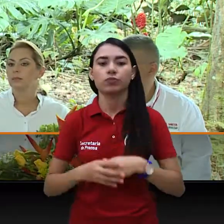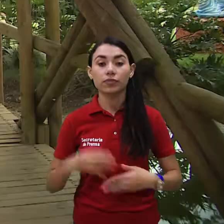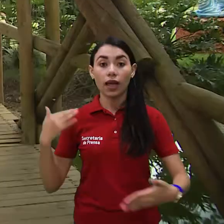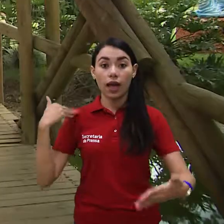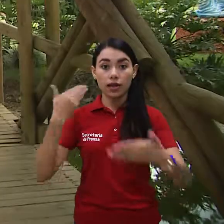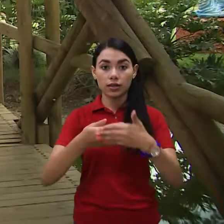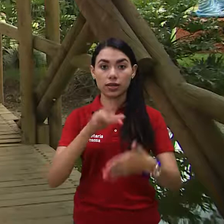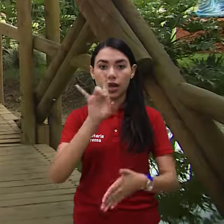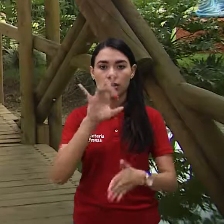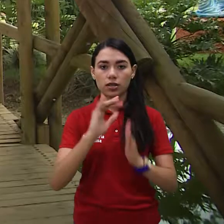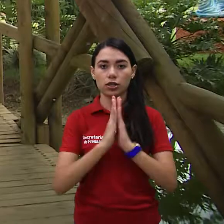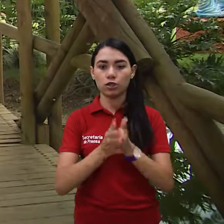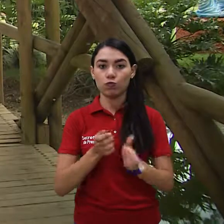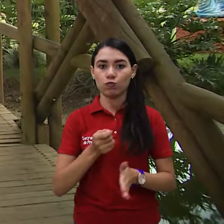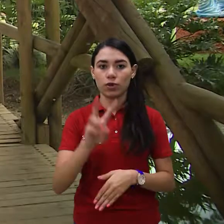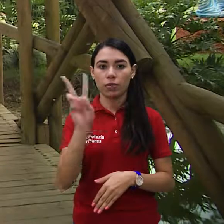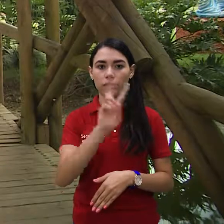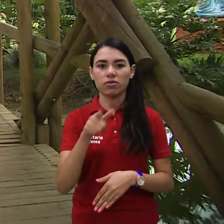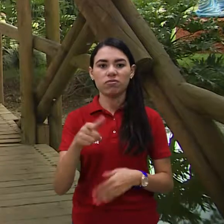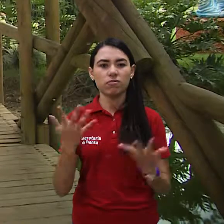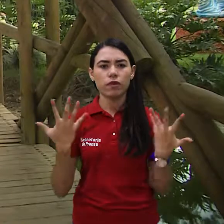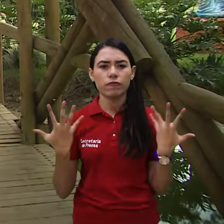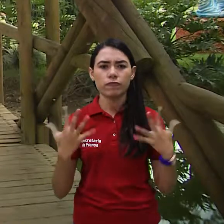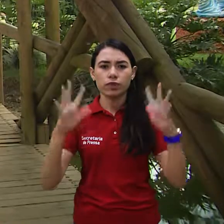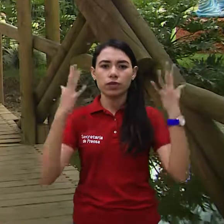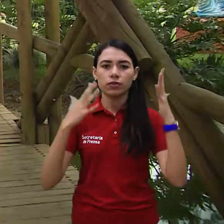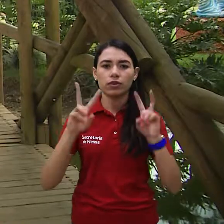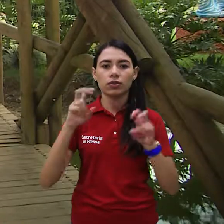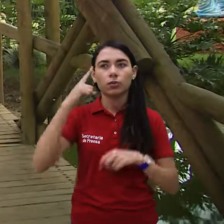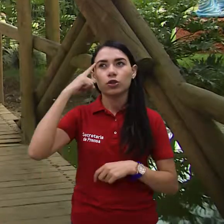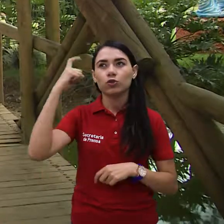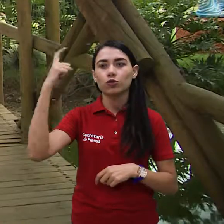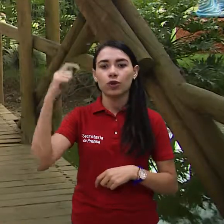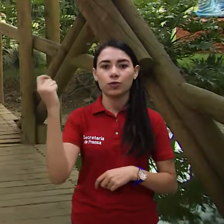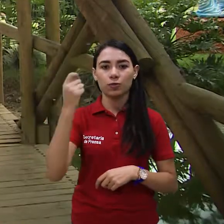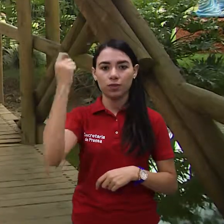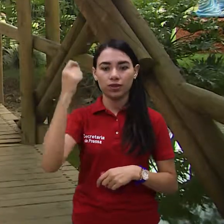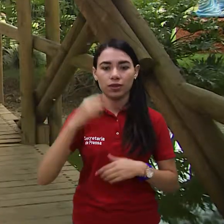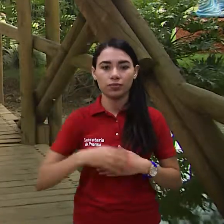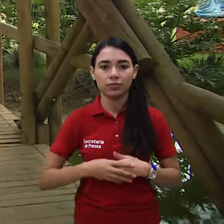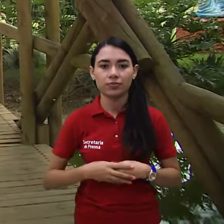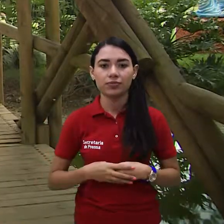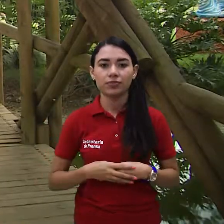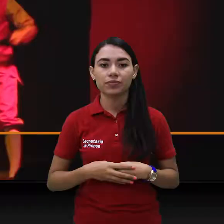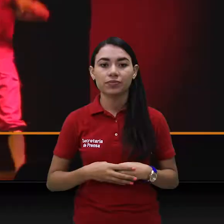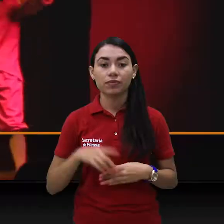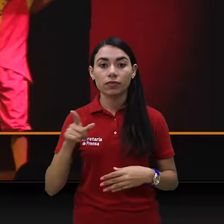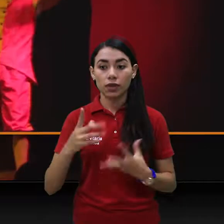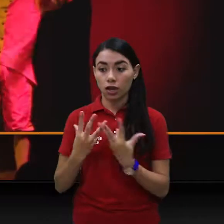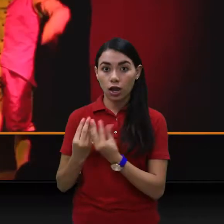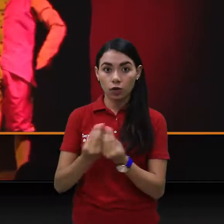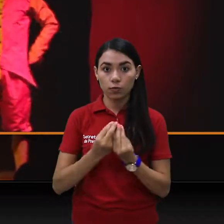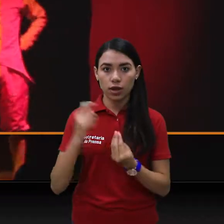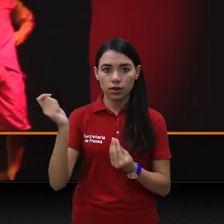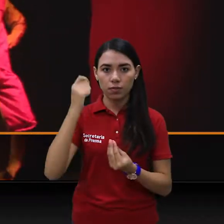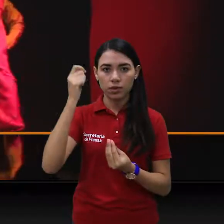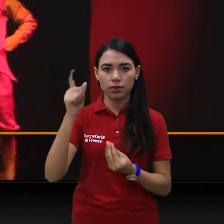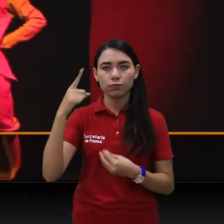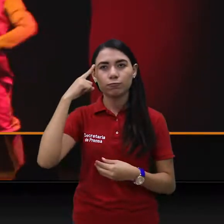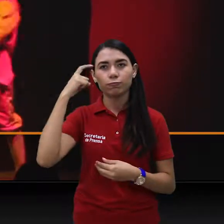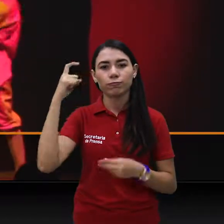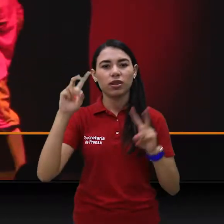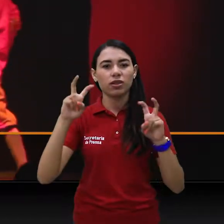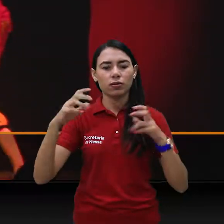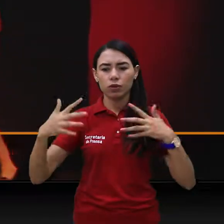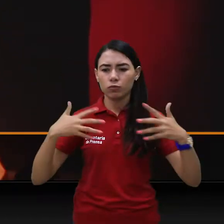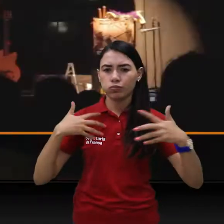Meta. Hasta el 15 de diciembre podrán disfrutar del Festival Meta Sueña Teatro. Prográmense. La campaña Meta Vivir